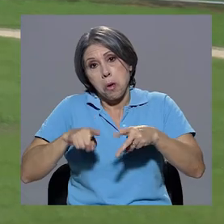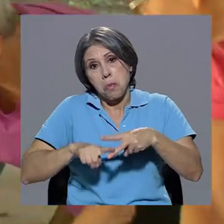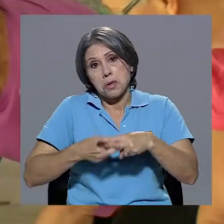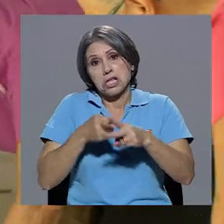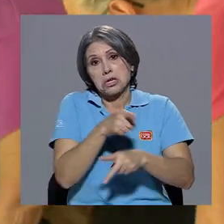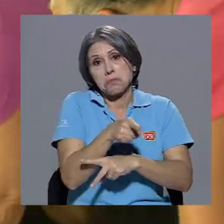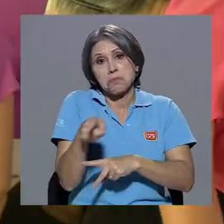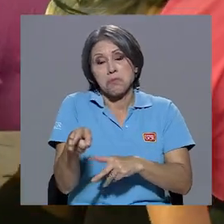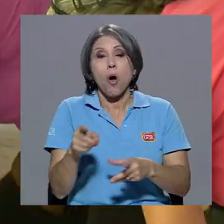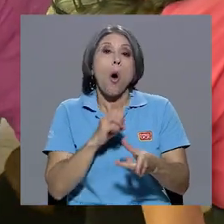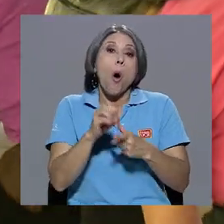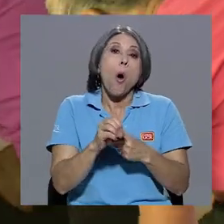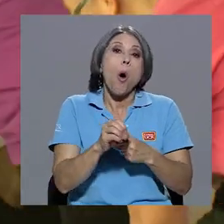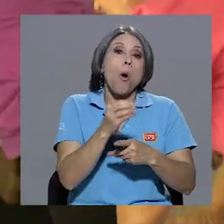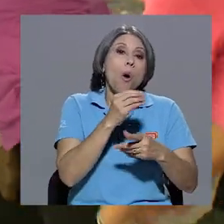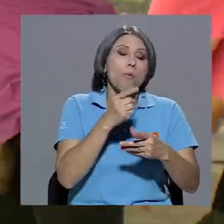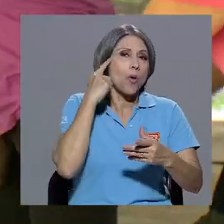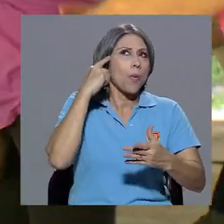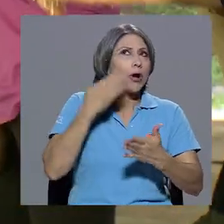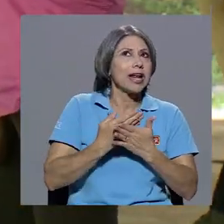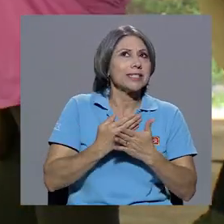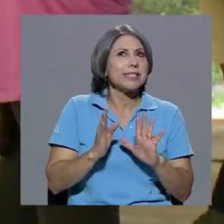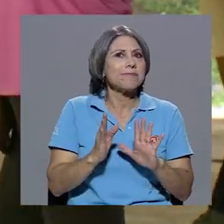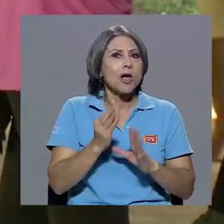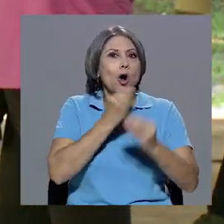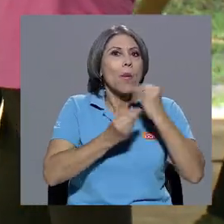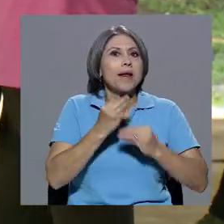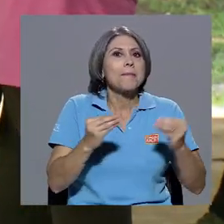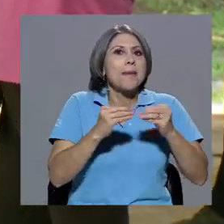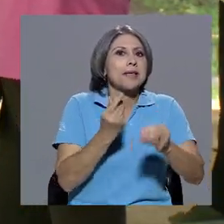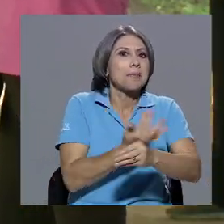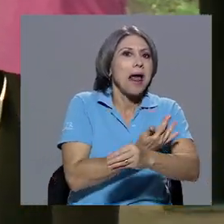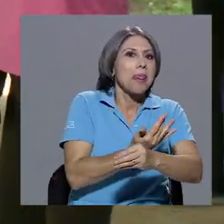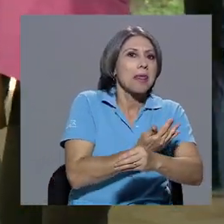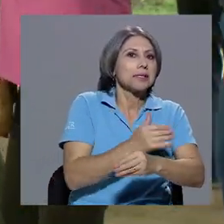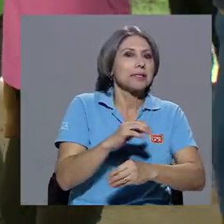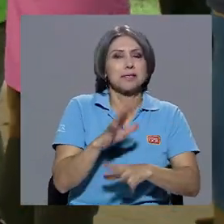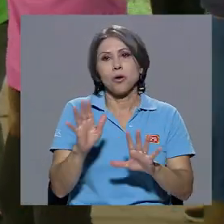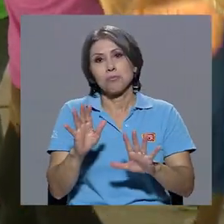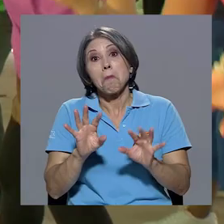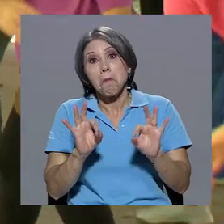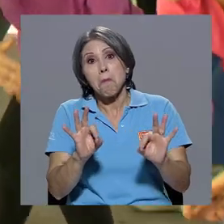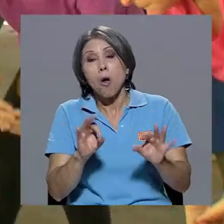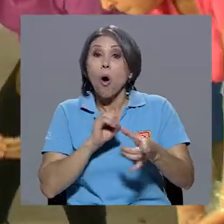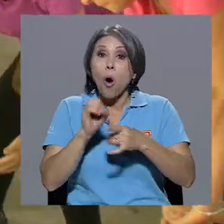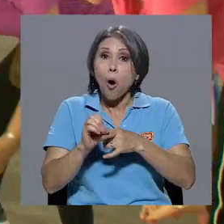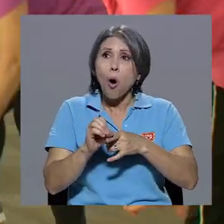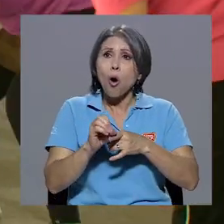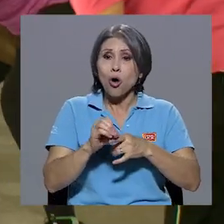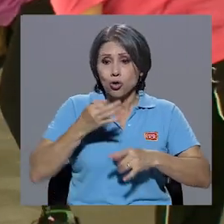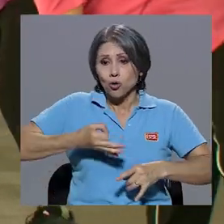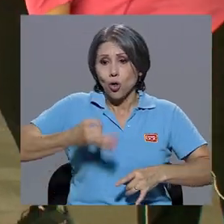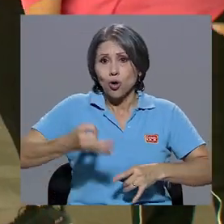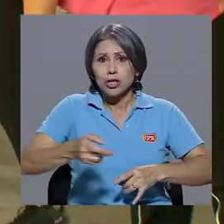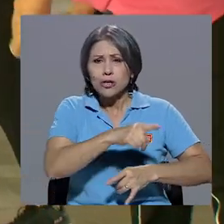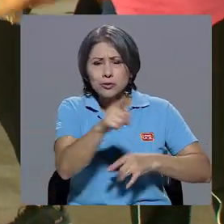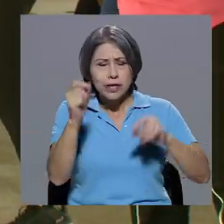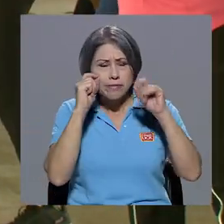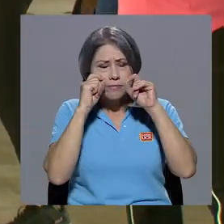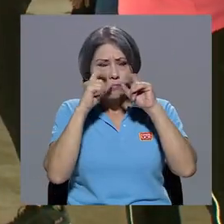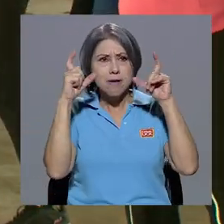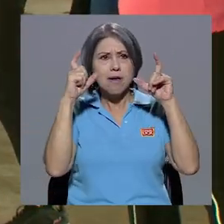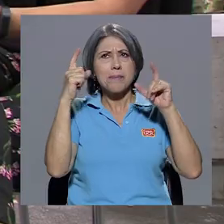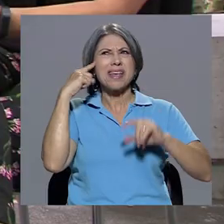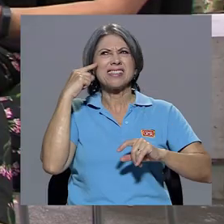inicio, o por proponerse comer más plantas que otras cosas puede ser otro buen inicio, o levantarse todas las mañanas y preguntarse ¿para qué me estoy levantando hoy? ¿Cuál